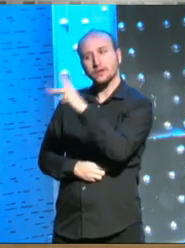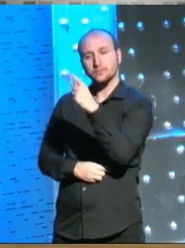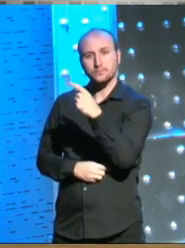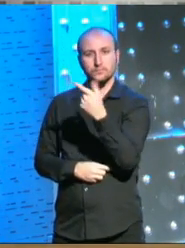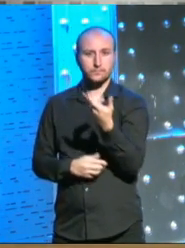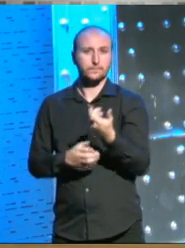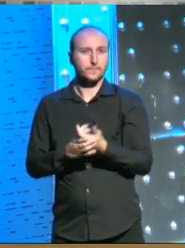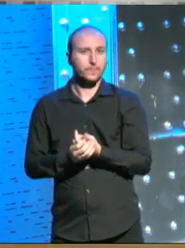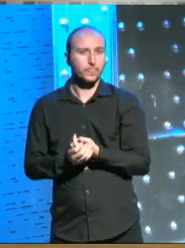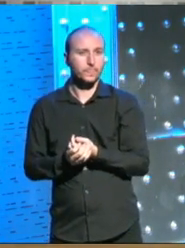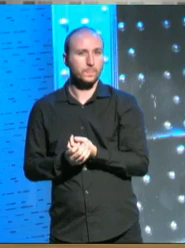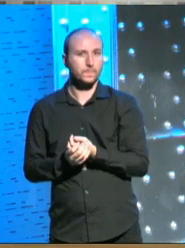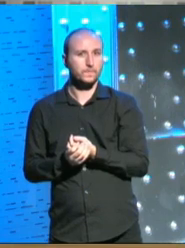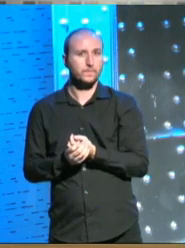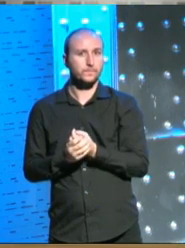andaluz.